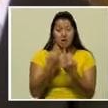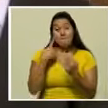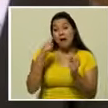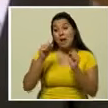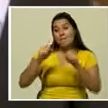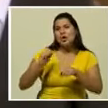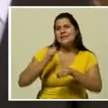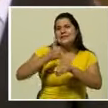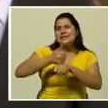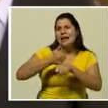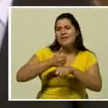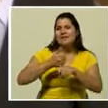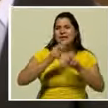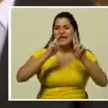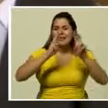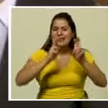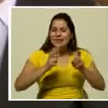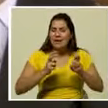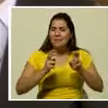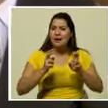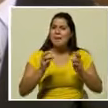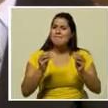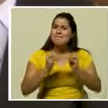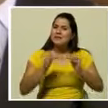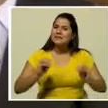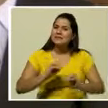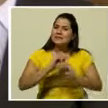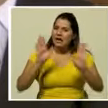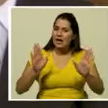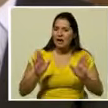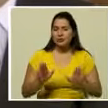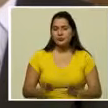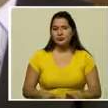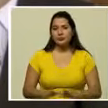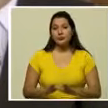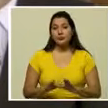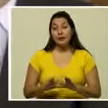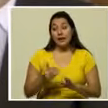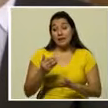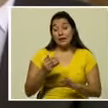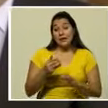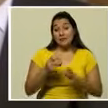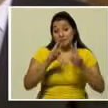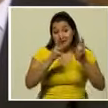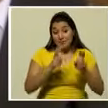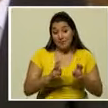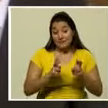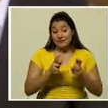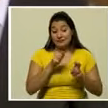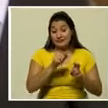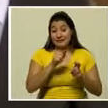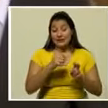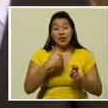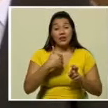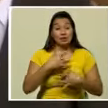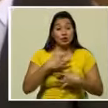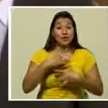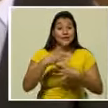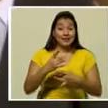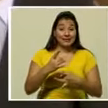una ruta más clara en cuanto a agenda y otros aspectos de interés del Ejecutivo y